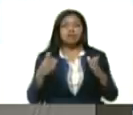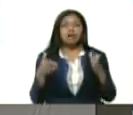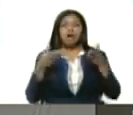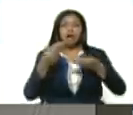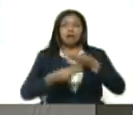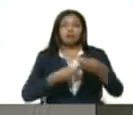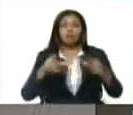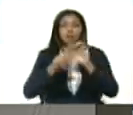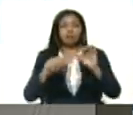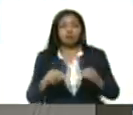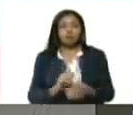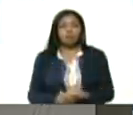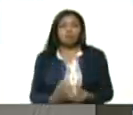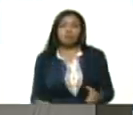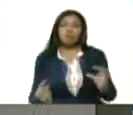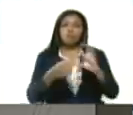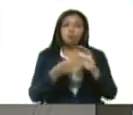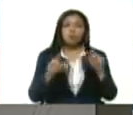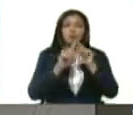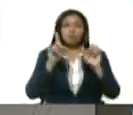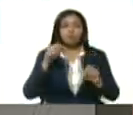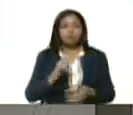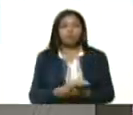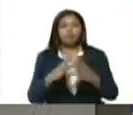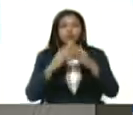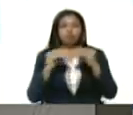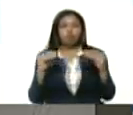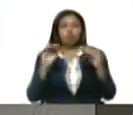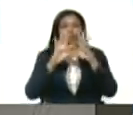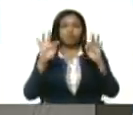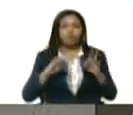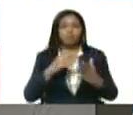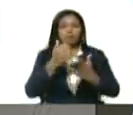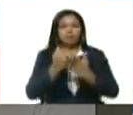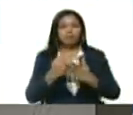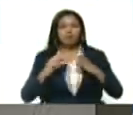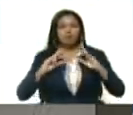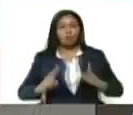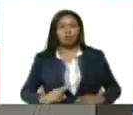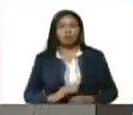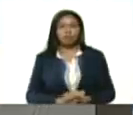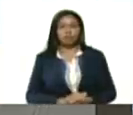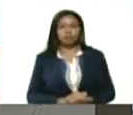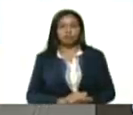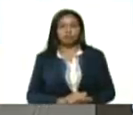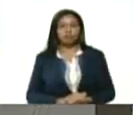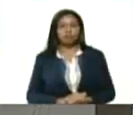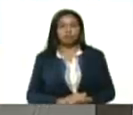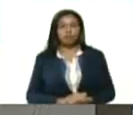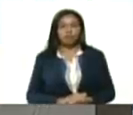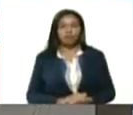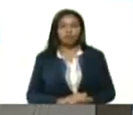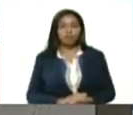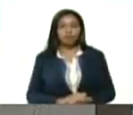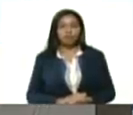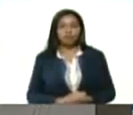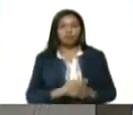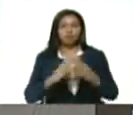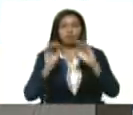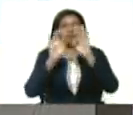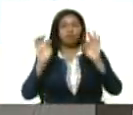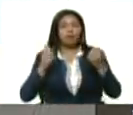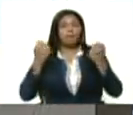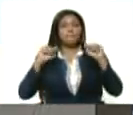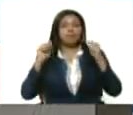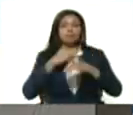instrumentar de manera mancomunada todo tipo de ayuda humanitaria o todo tipo de práctica o